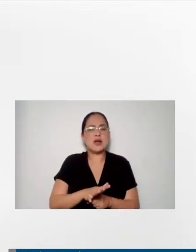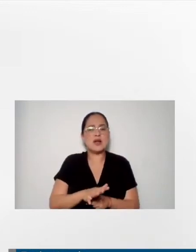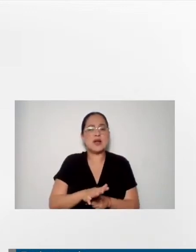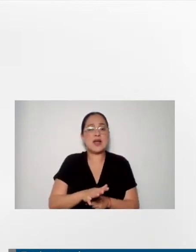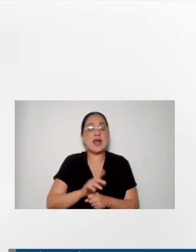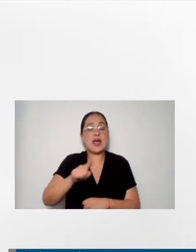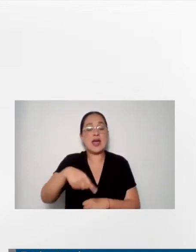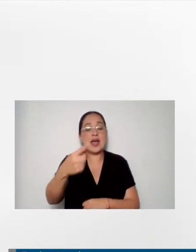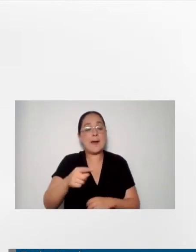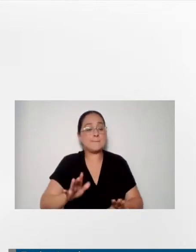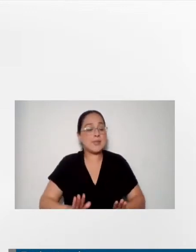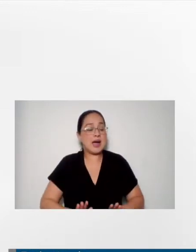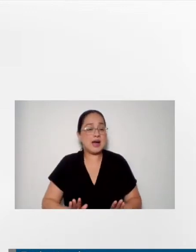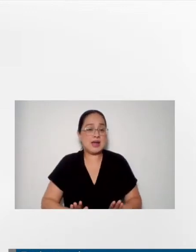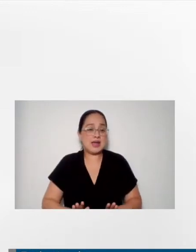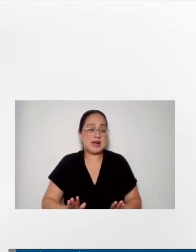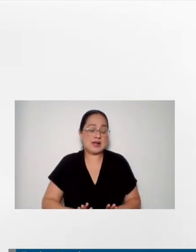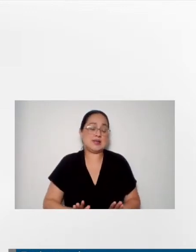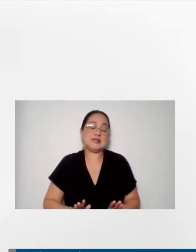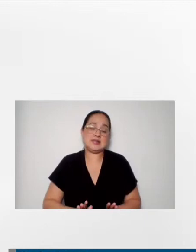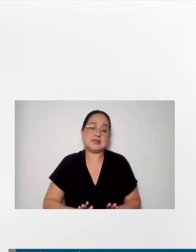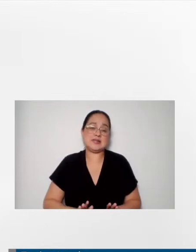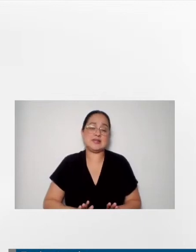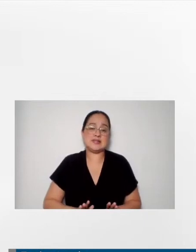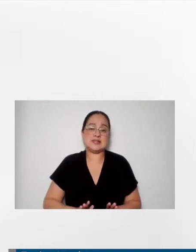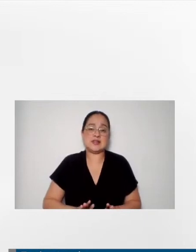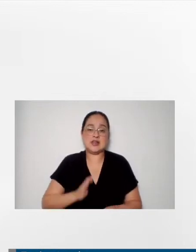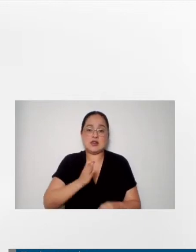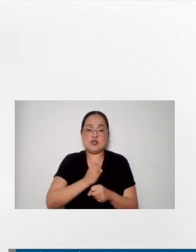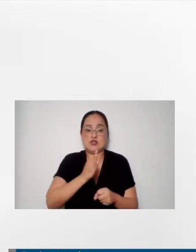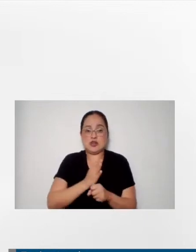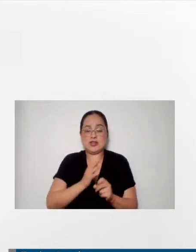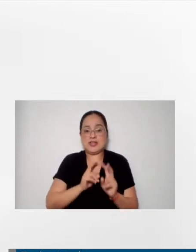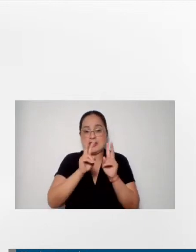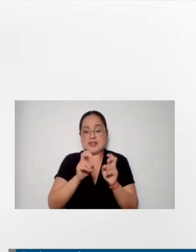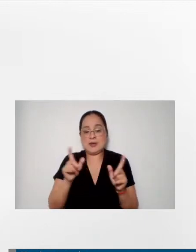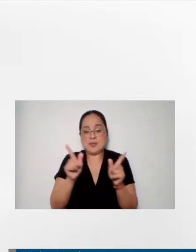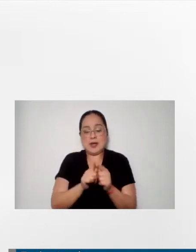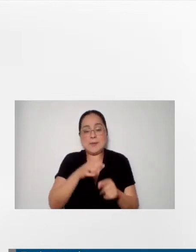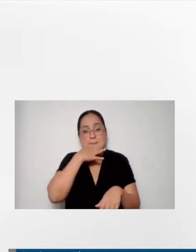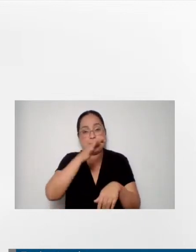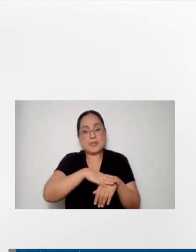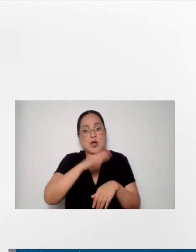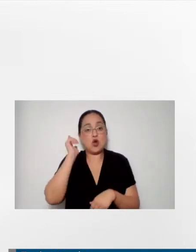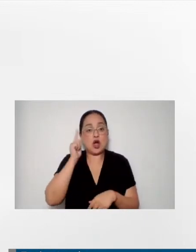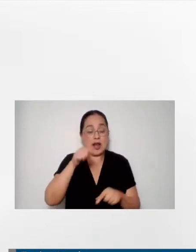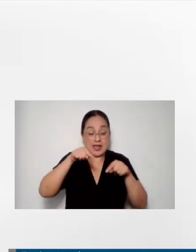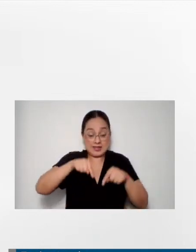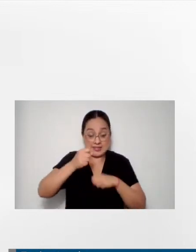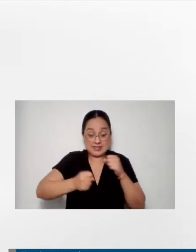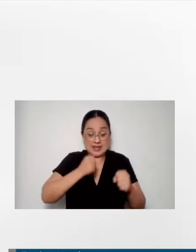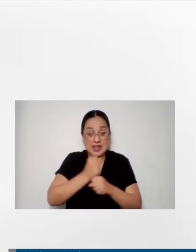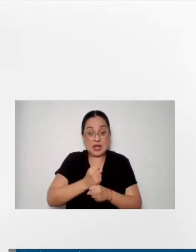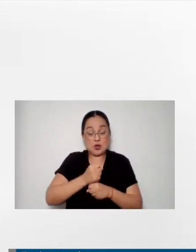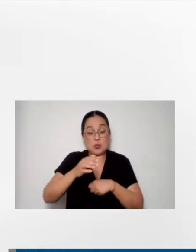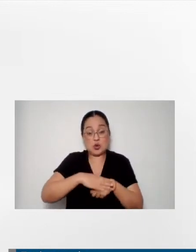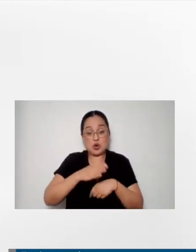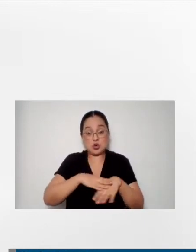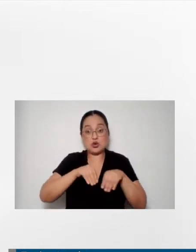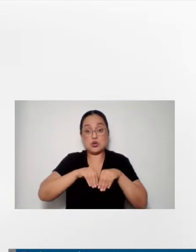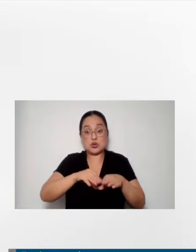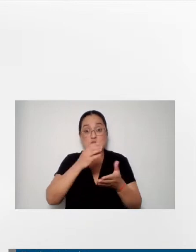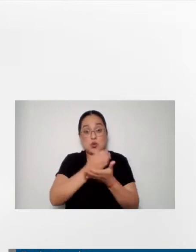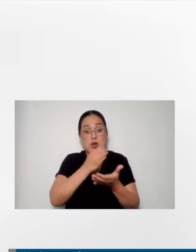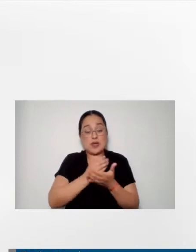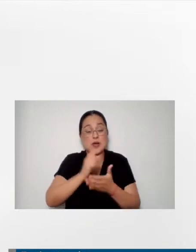¿no? Entonces, aprovecho así para hacer el corte comercial que esperamos que este año salga publicado, igual el cuaderno de